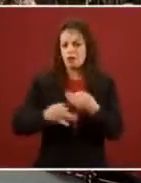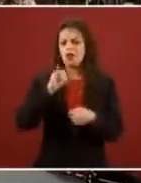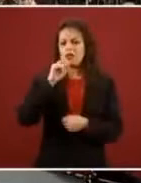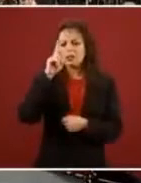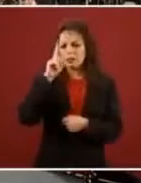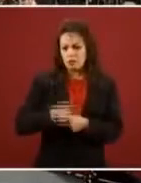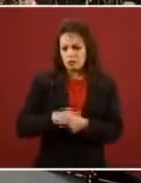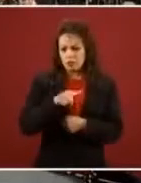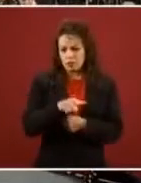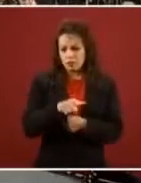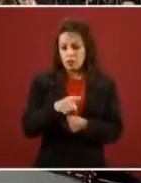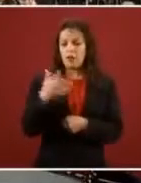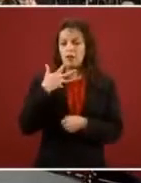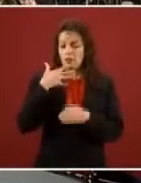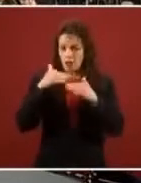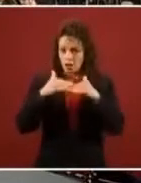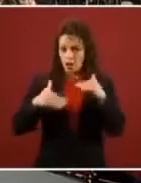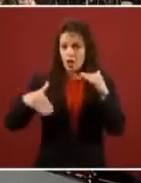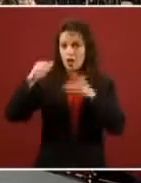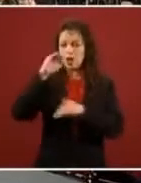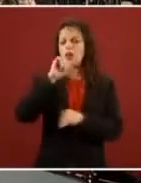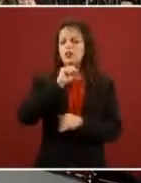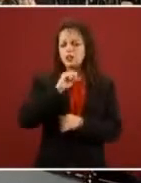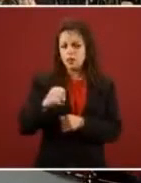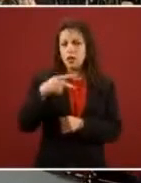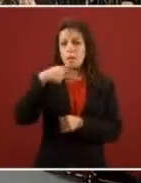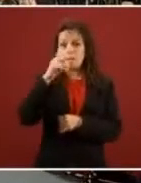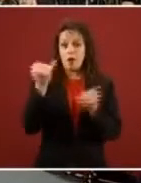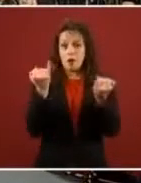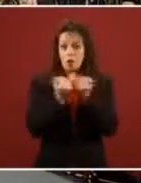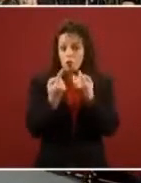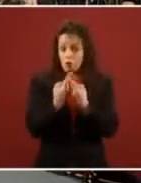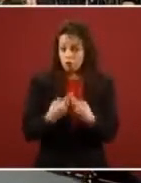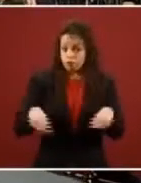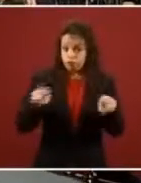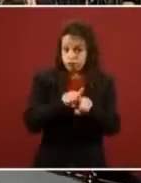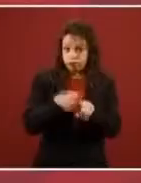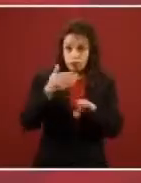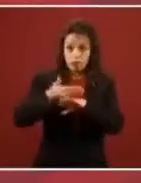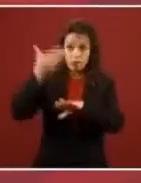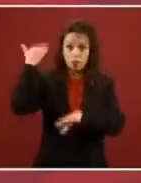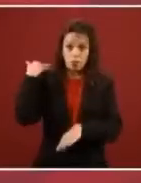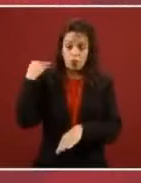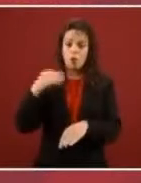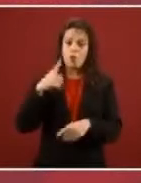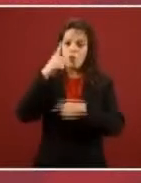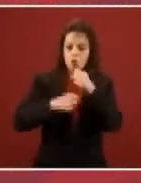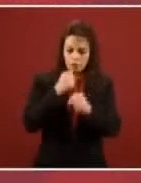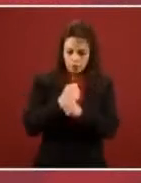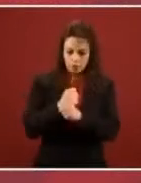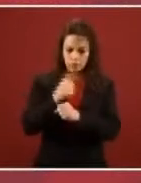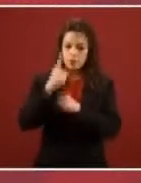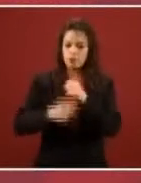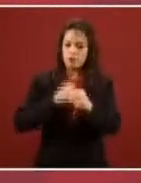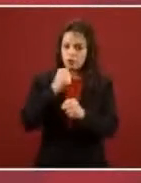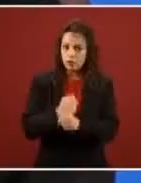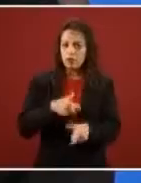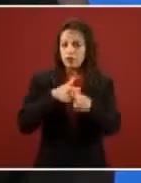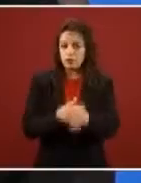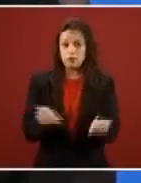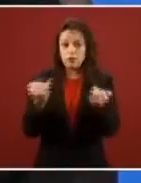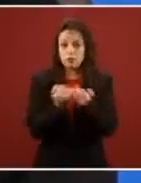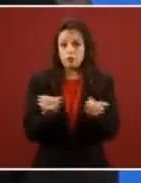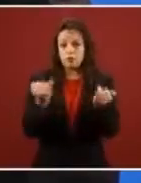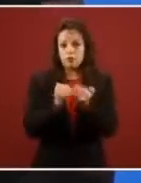pero no igual como venía sucediendo año con año. O sea, si me